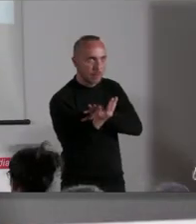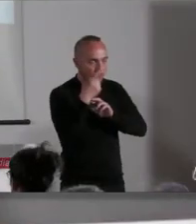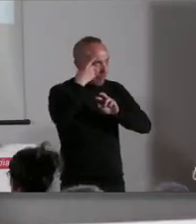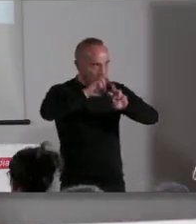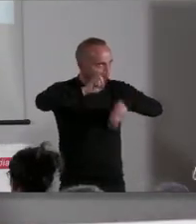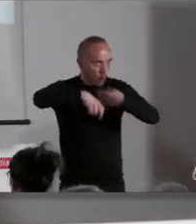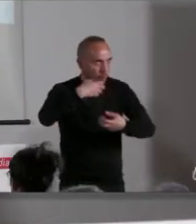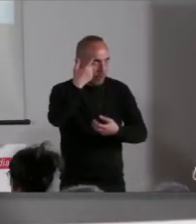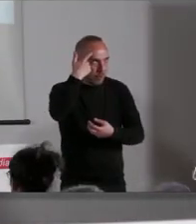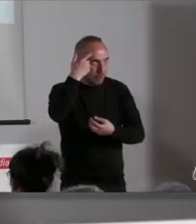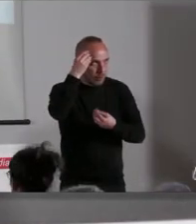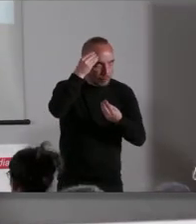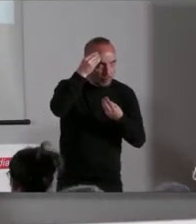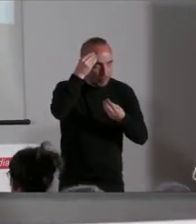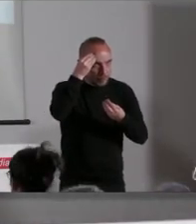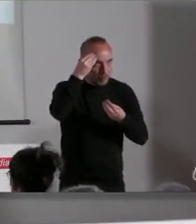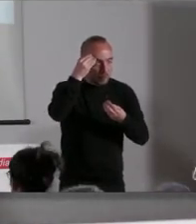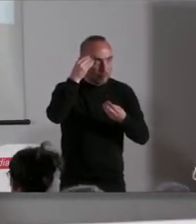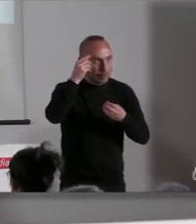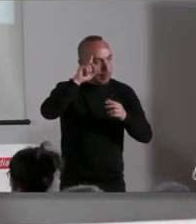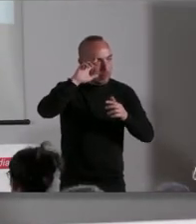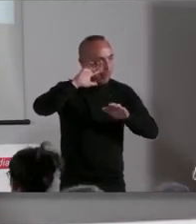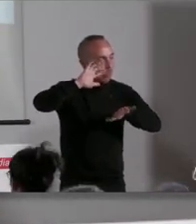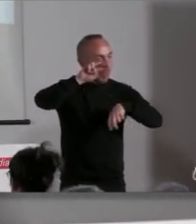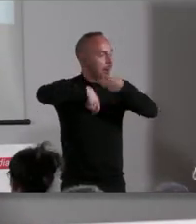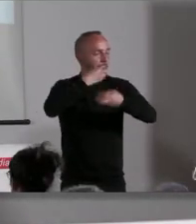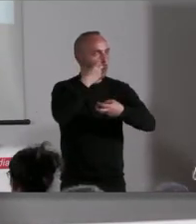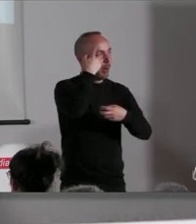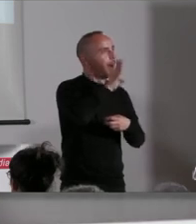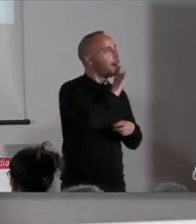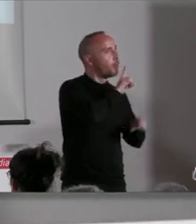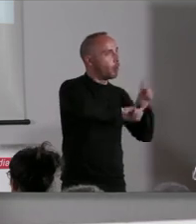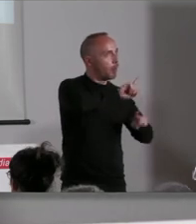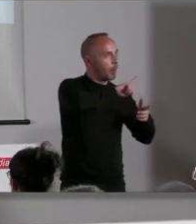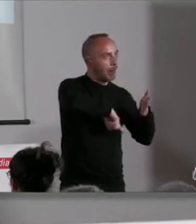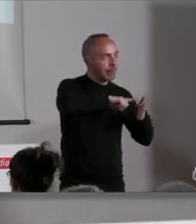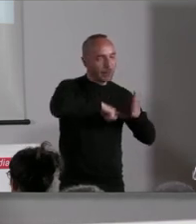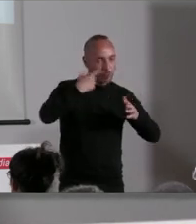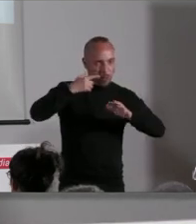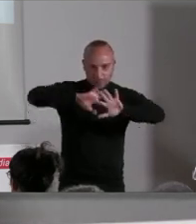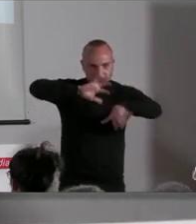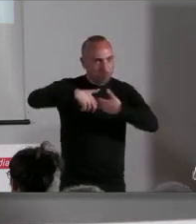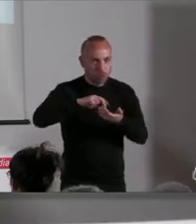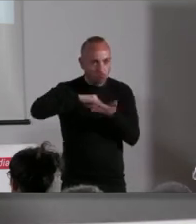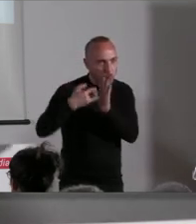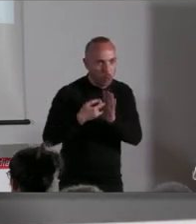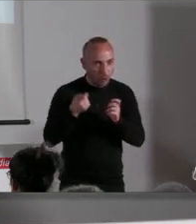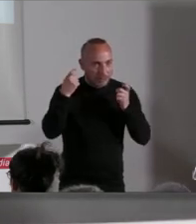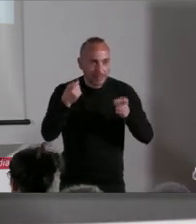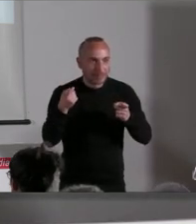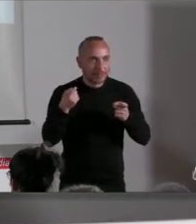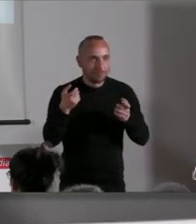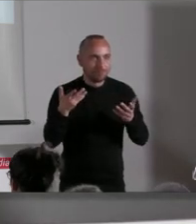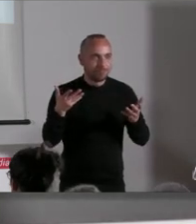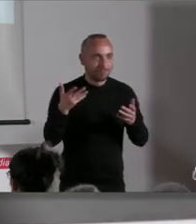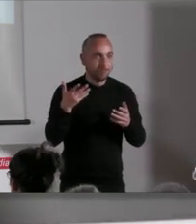Intentamos darle la vuelta, va a ser muy difícil darle la vuelta al problema del alquiler, pero bueno. La